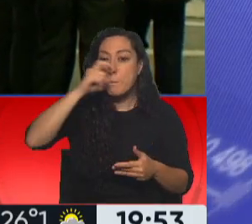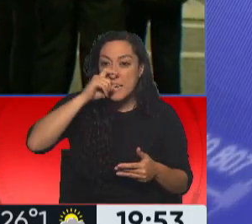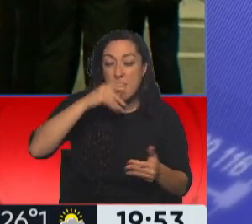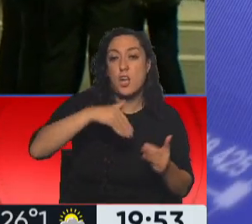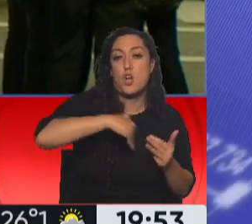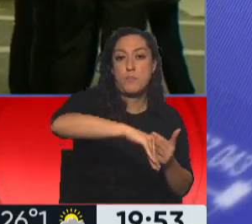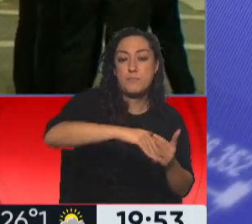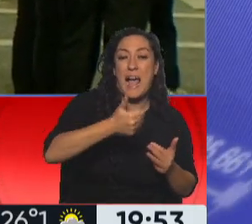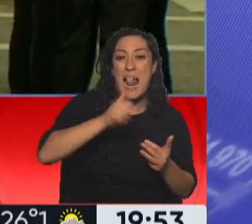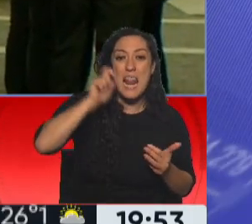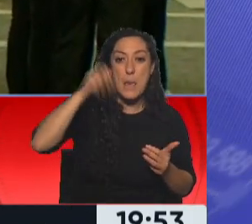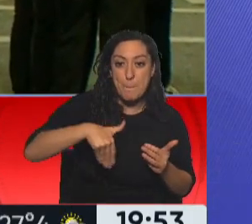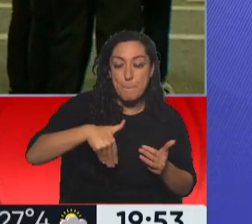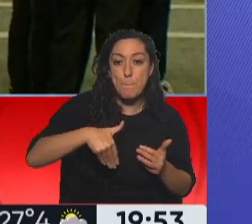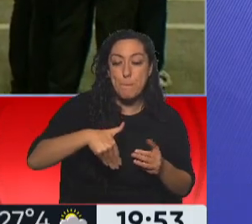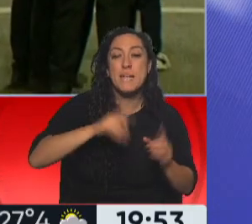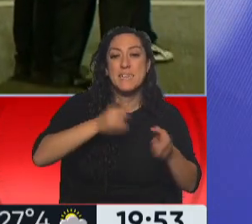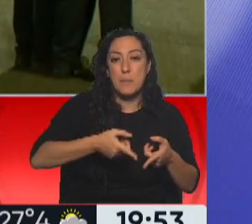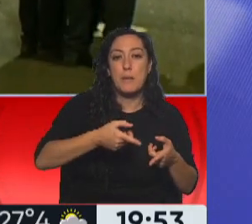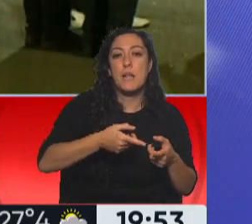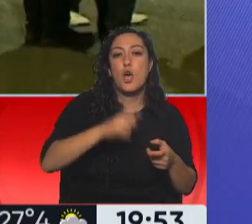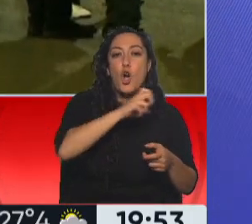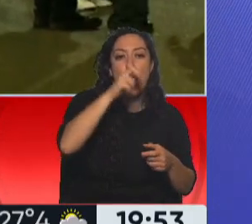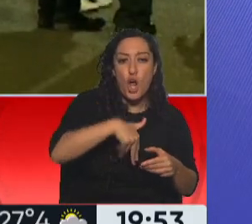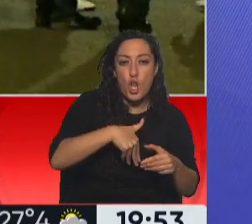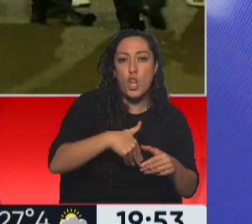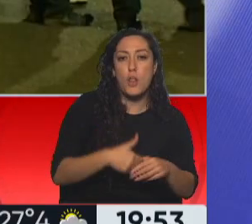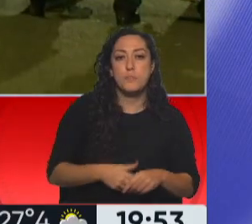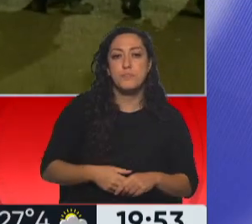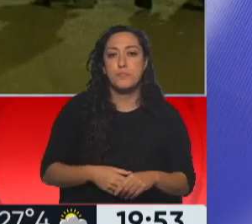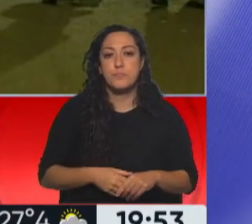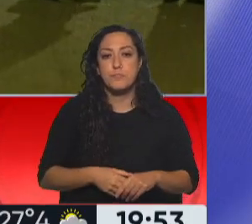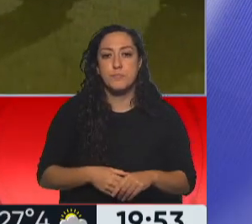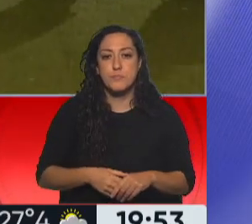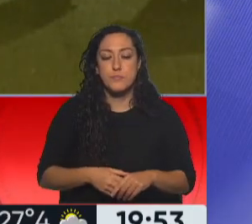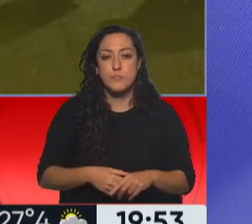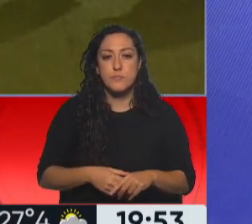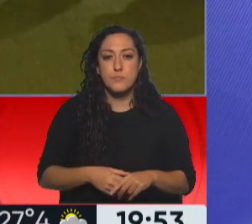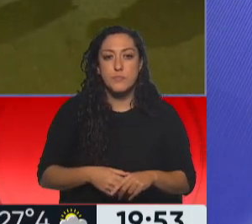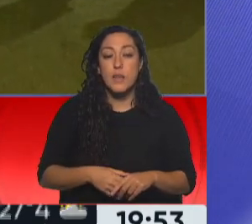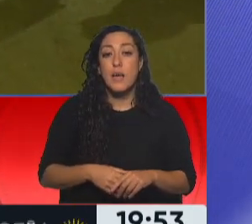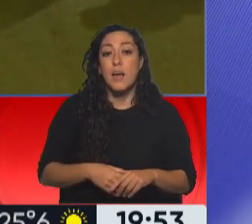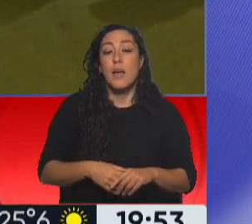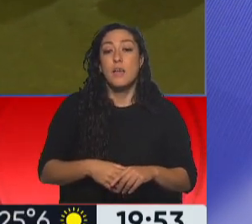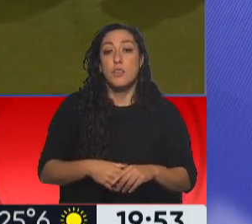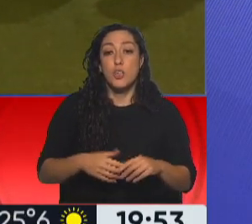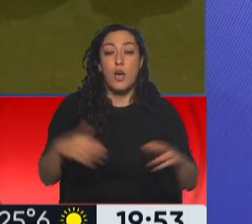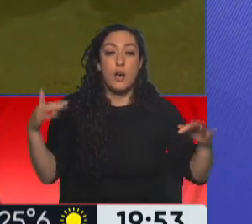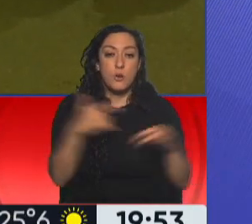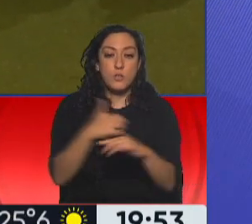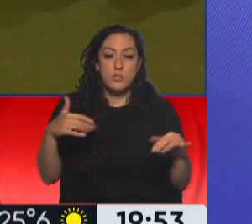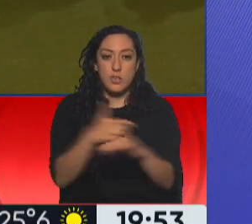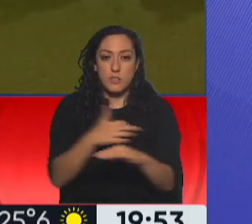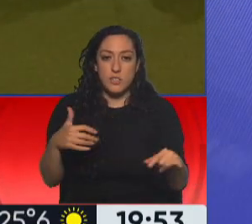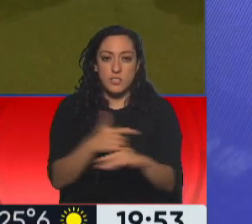Belgrano y Alem y su continuidad, Paseo Colón, ¿no? Por supuesto. Entre esas calles, entre esas avenidas, va a haber